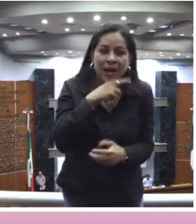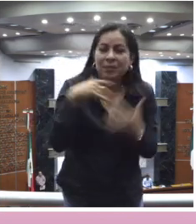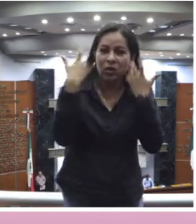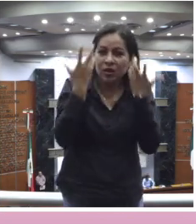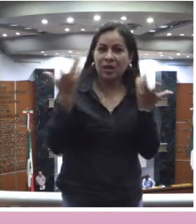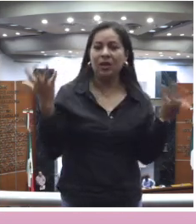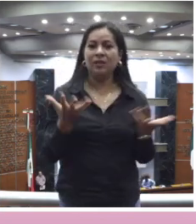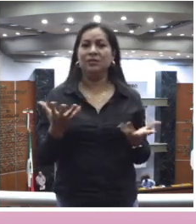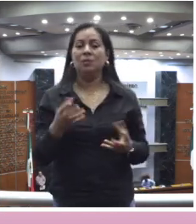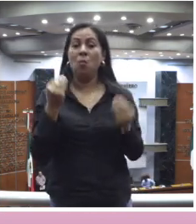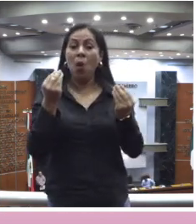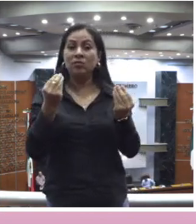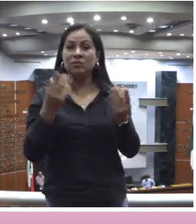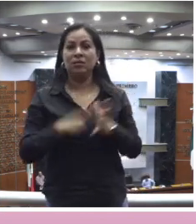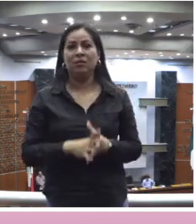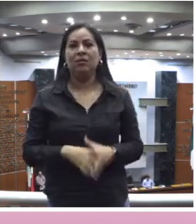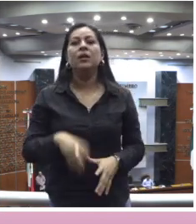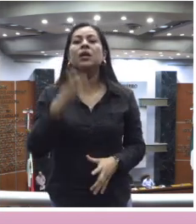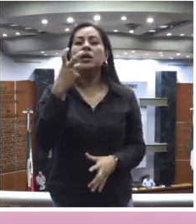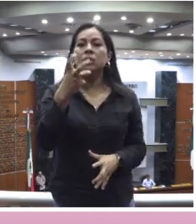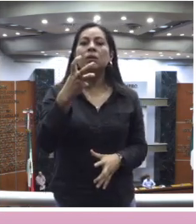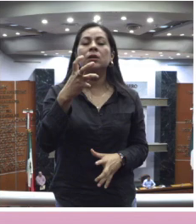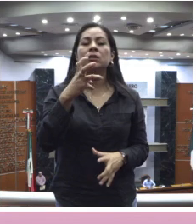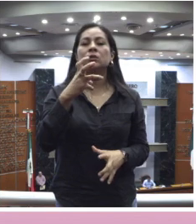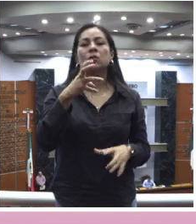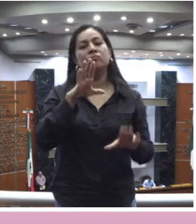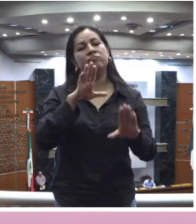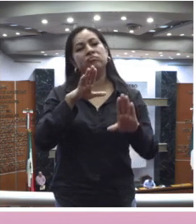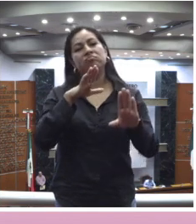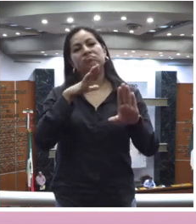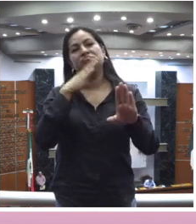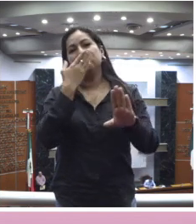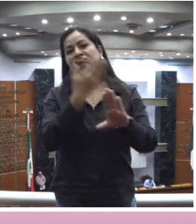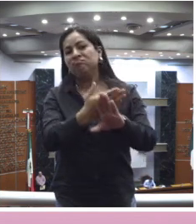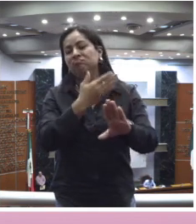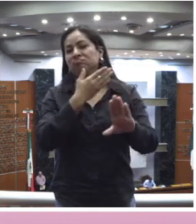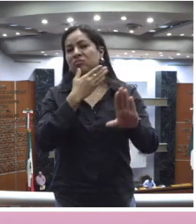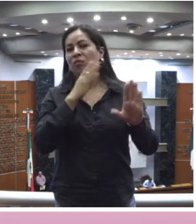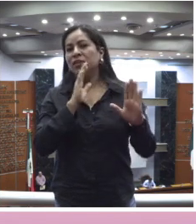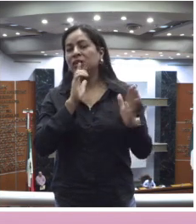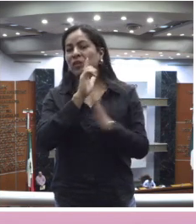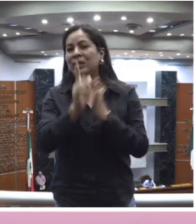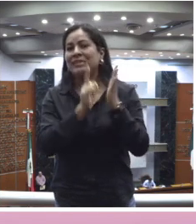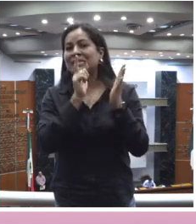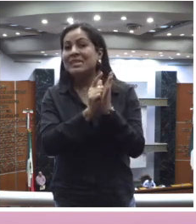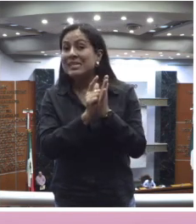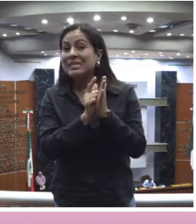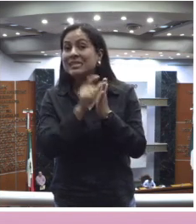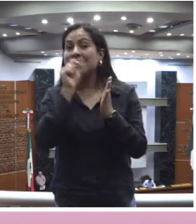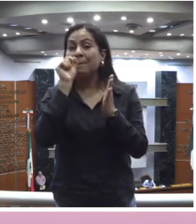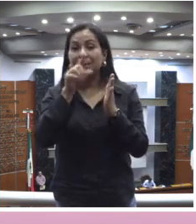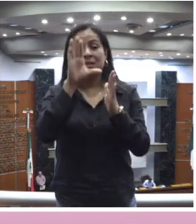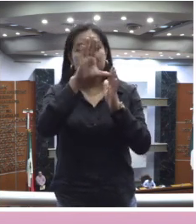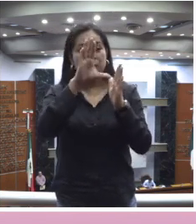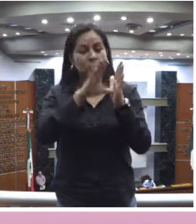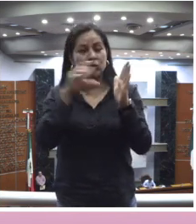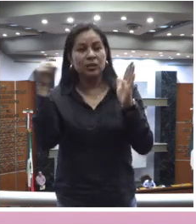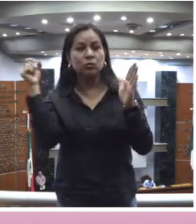mucha prisa, y con ello están violando las leyes, la propia